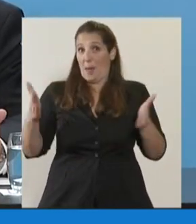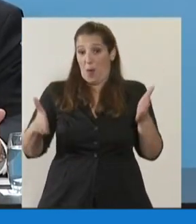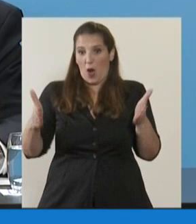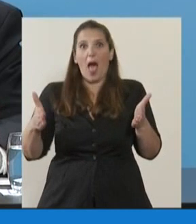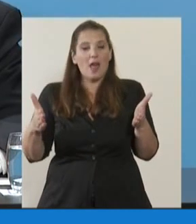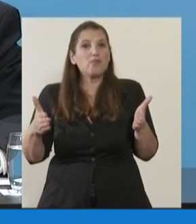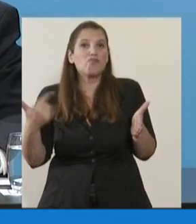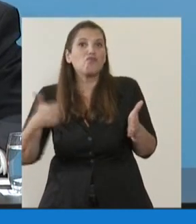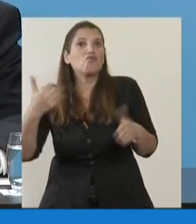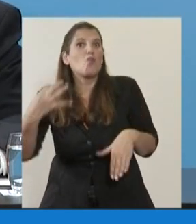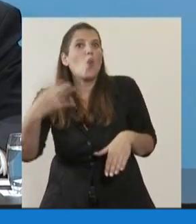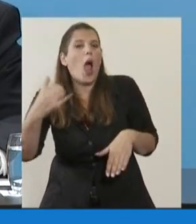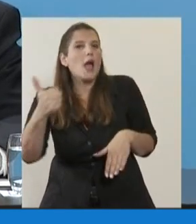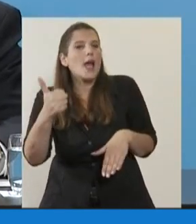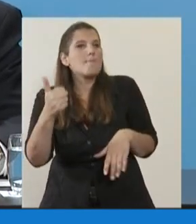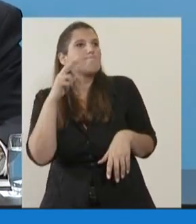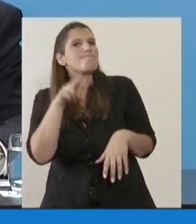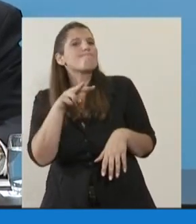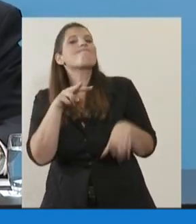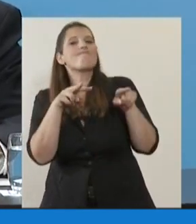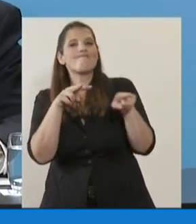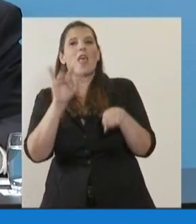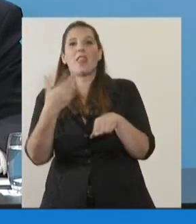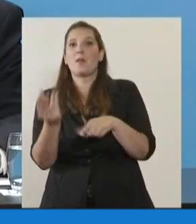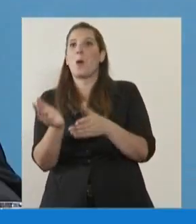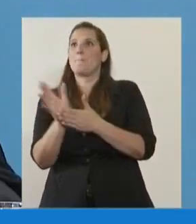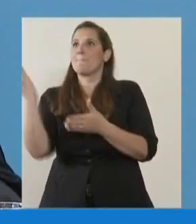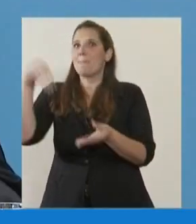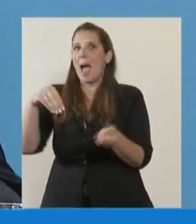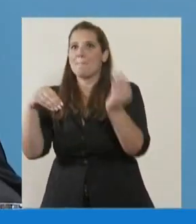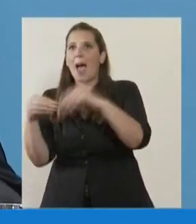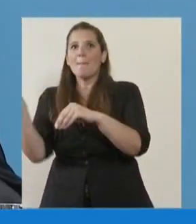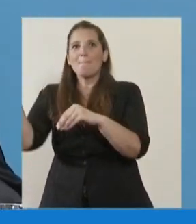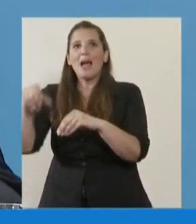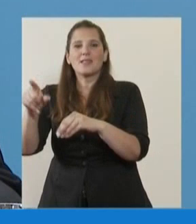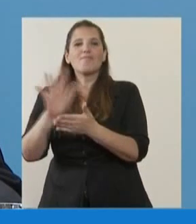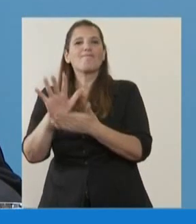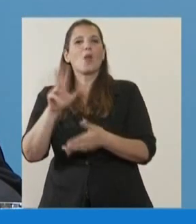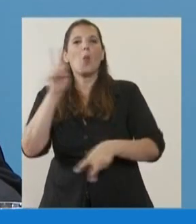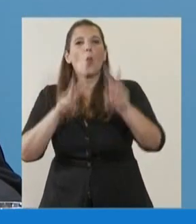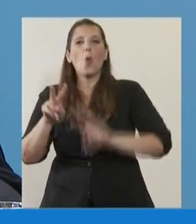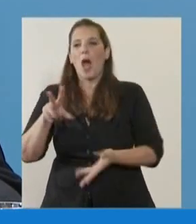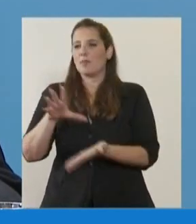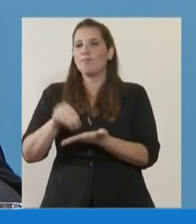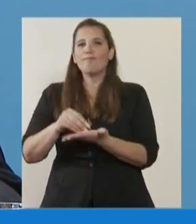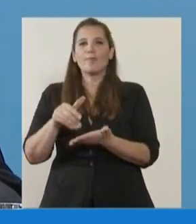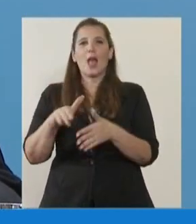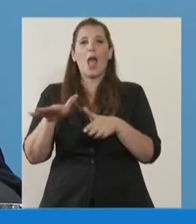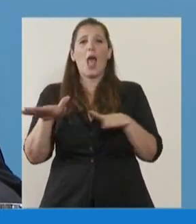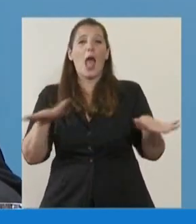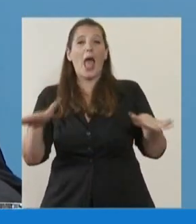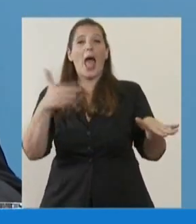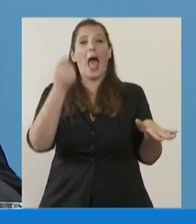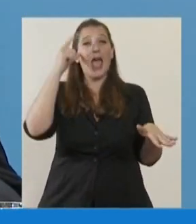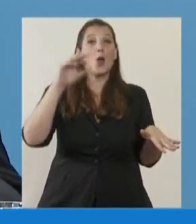temporada muy buena y que estamos complementando con lo que es la regionalización